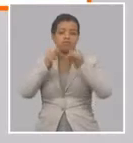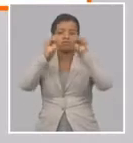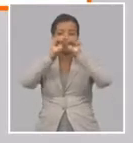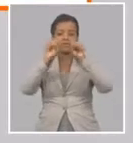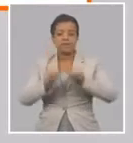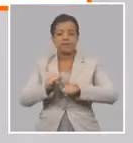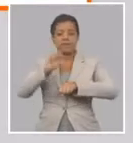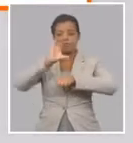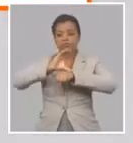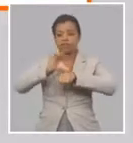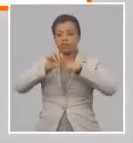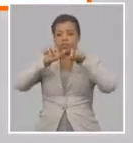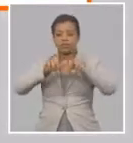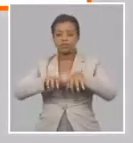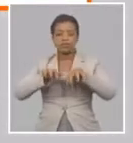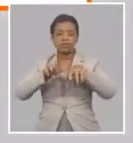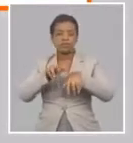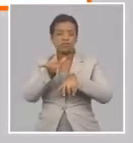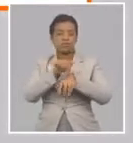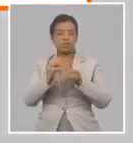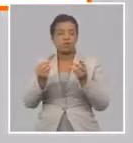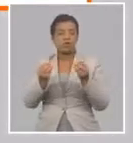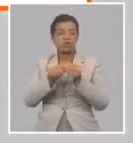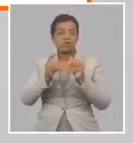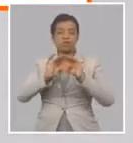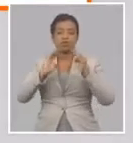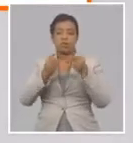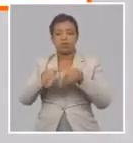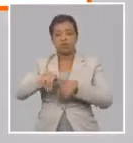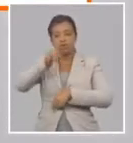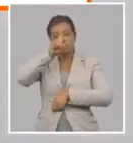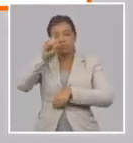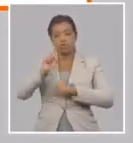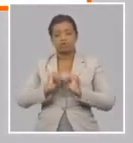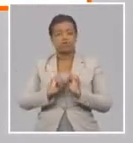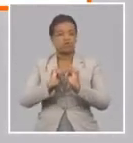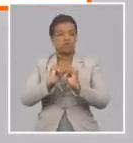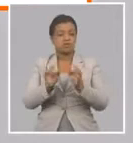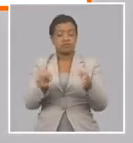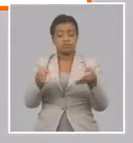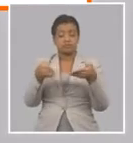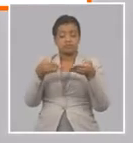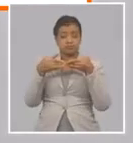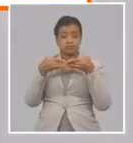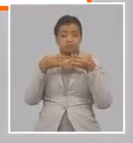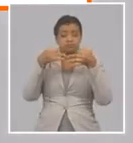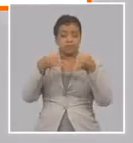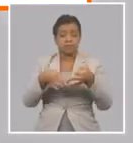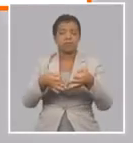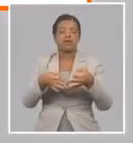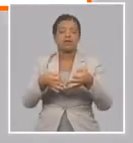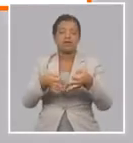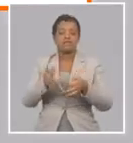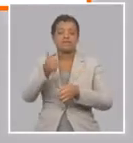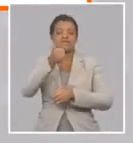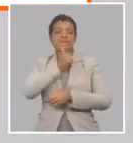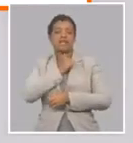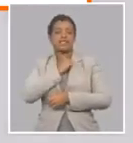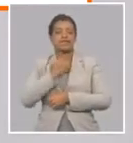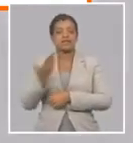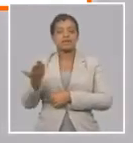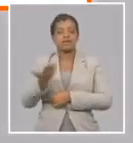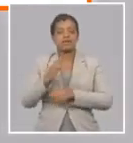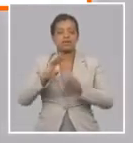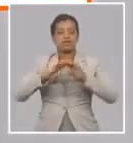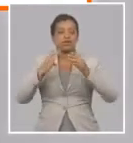informáticos que se pusieron a punto de conjunto con todo lo que se hicieron en los aeropuertos para el reinicio de las operaciones garantizar la facilidad y la agilidad en